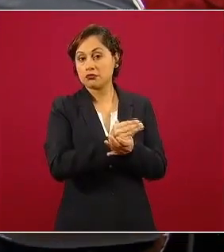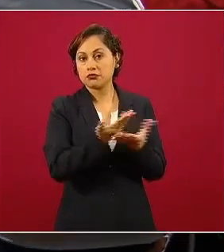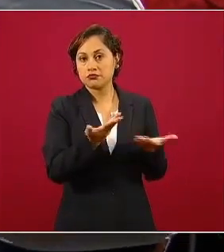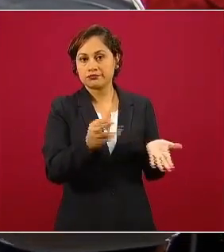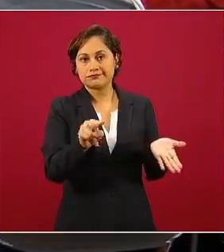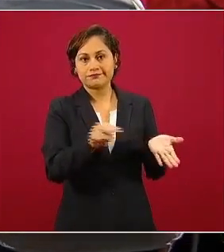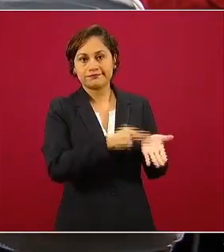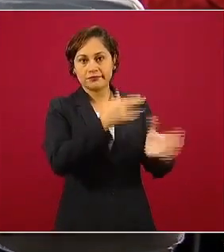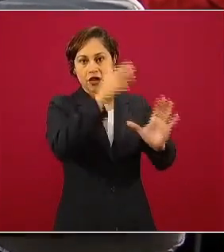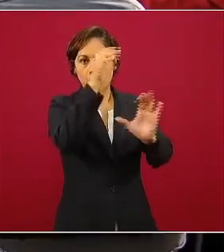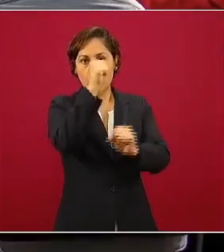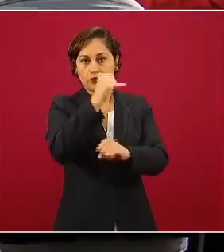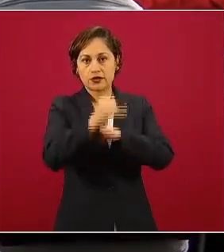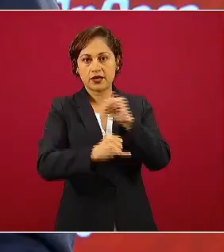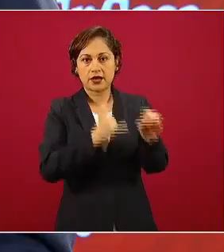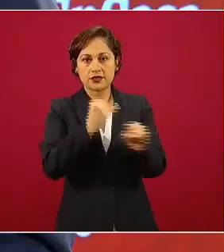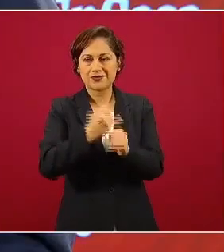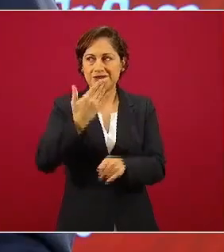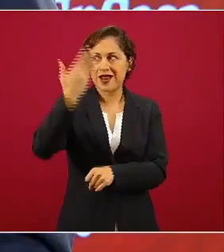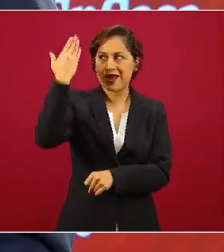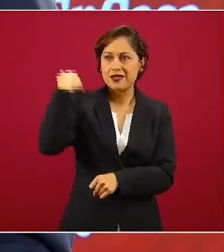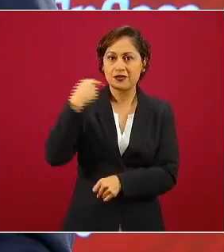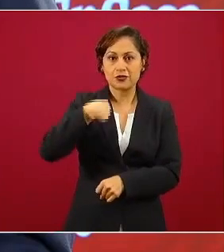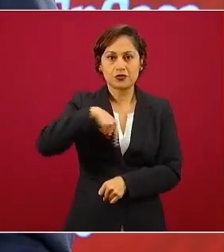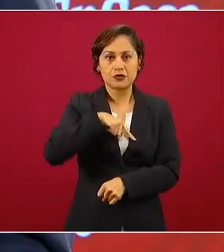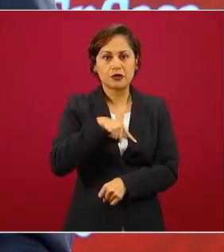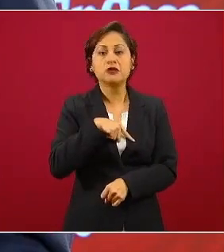acuerdo internacional,